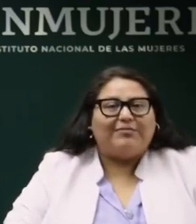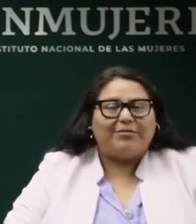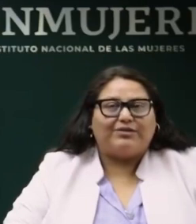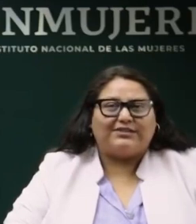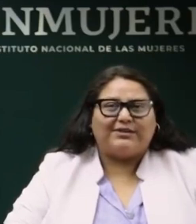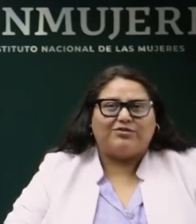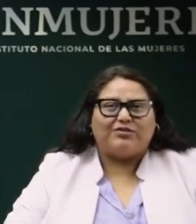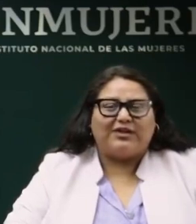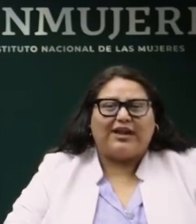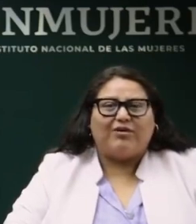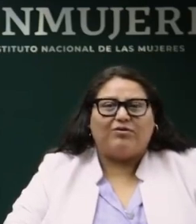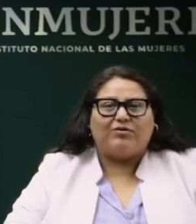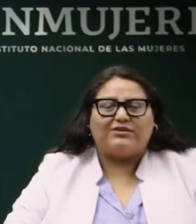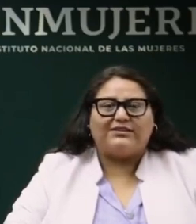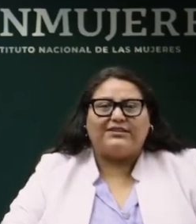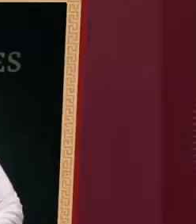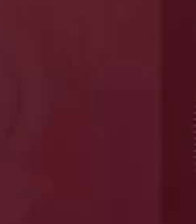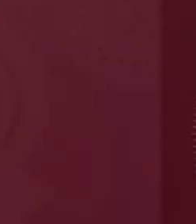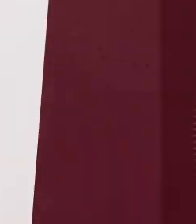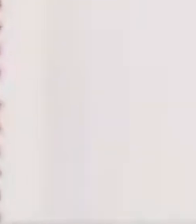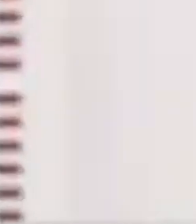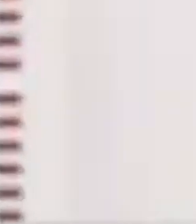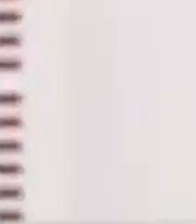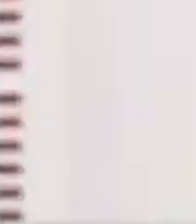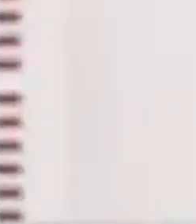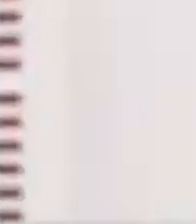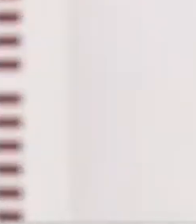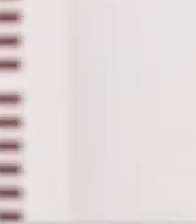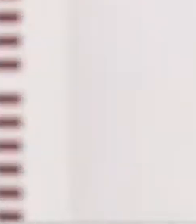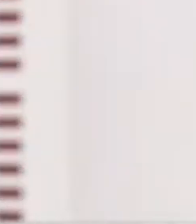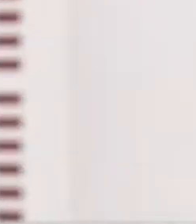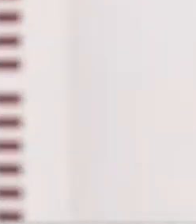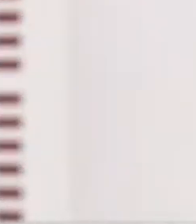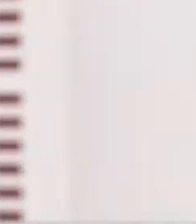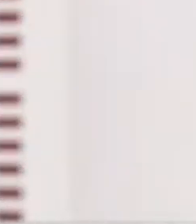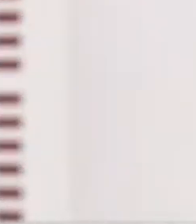aborto espontáneo, fue liberada el día de ayer. Por cierto,